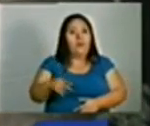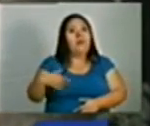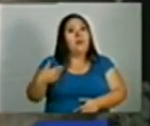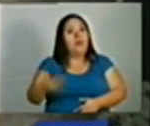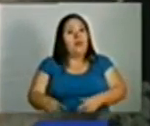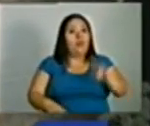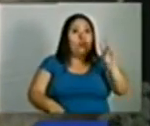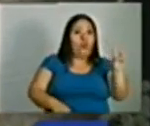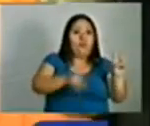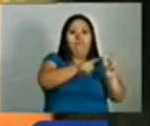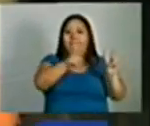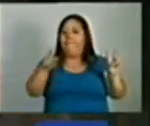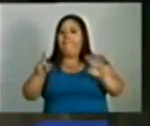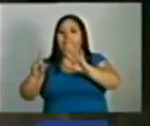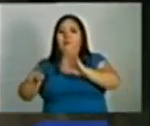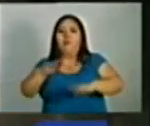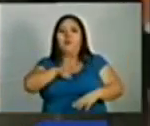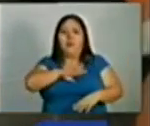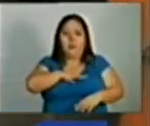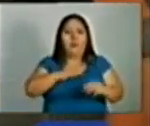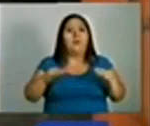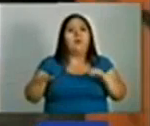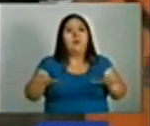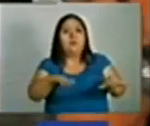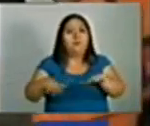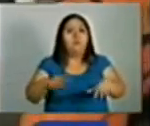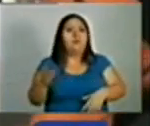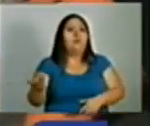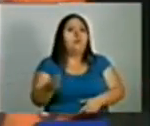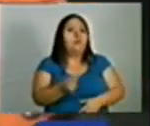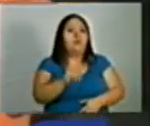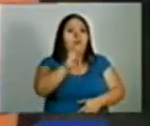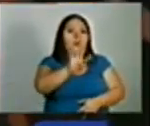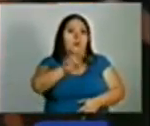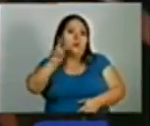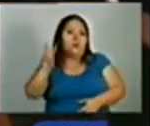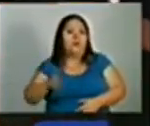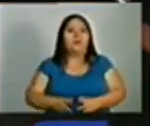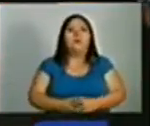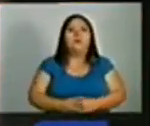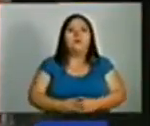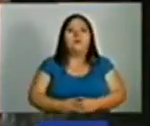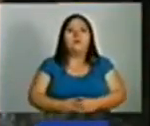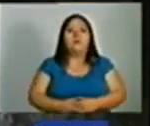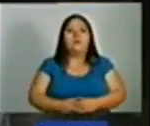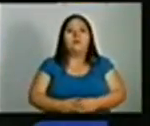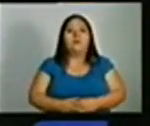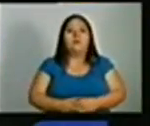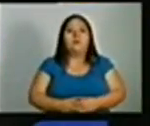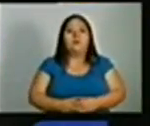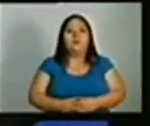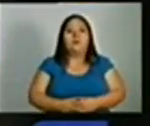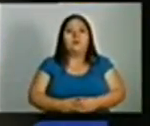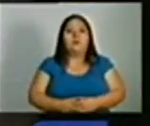al 6 de septiembre también se registraron al menos 42 movimientos.